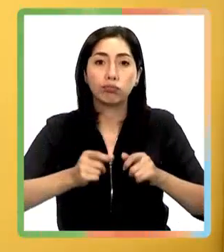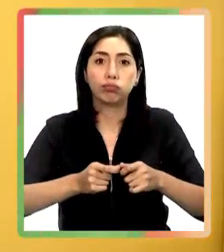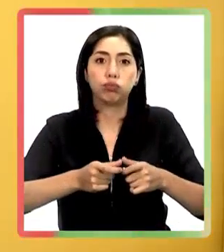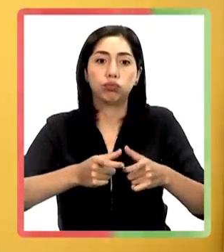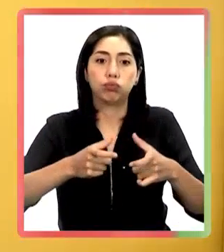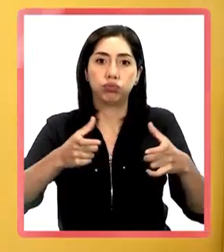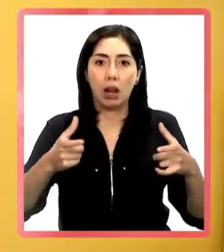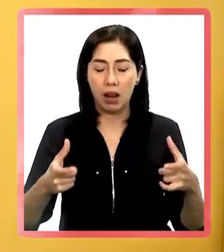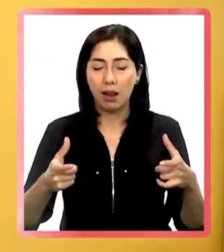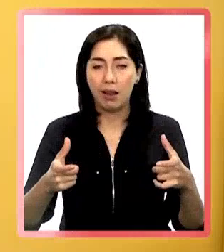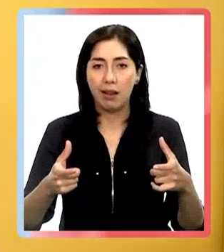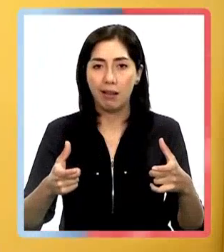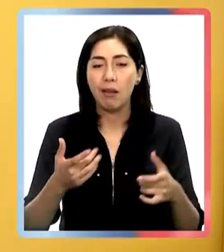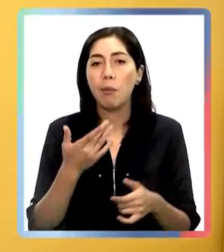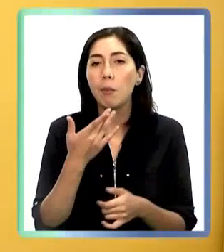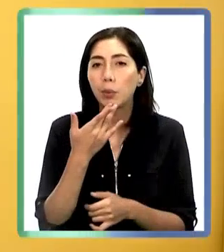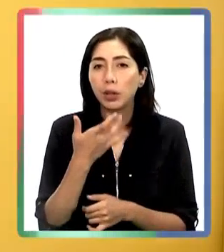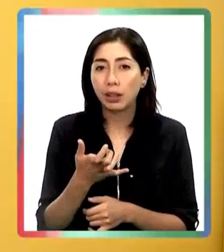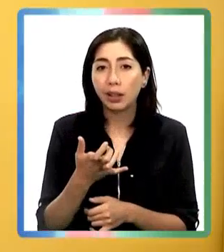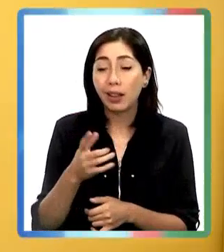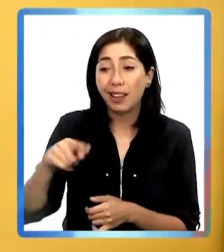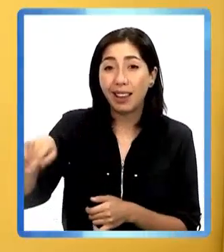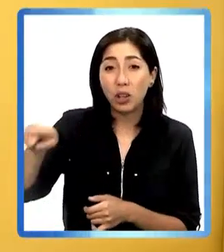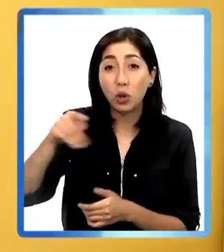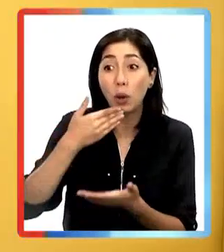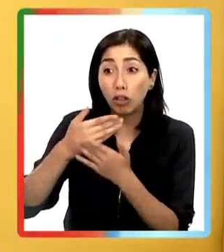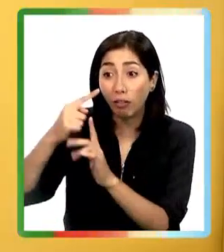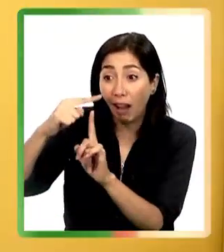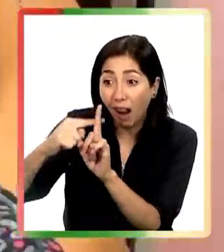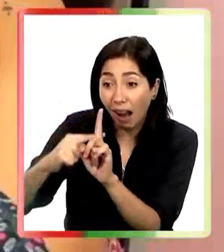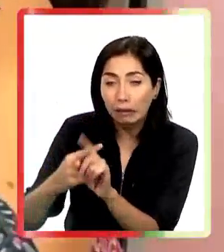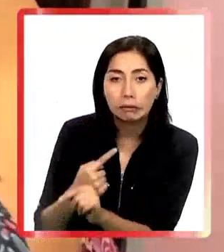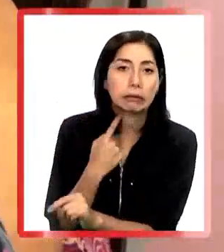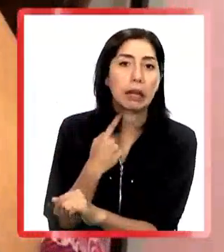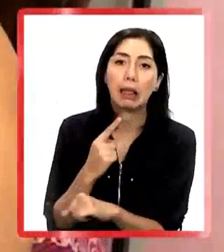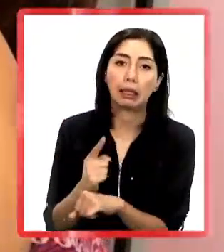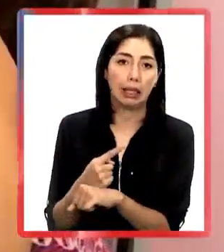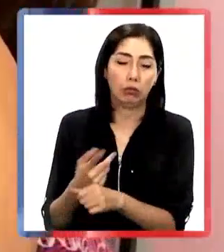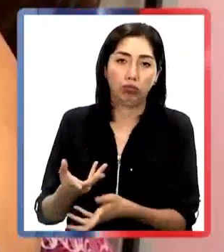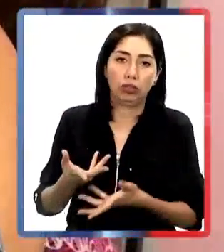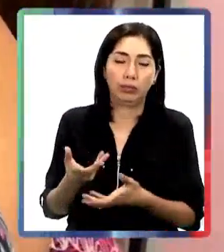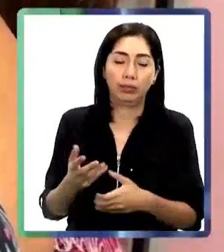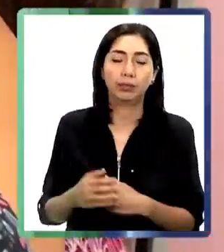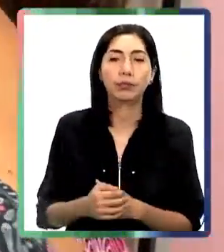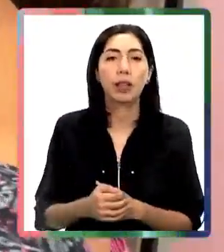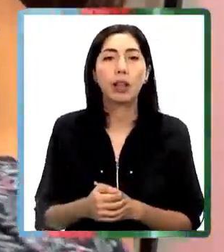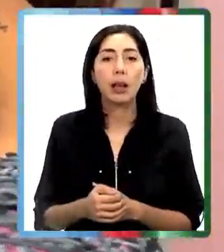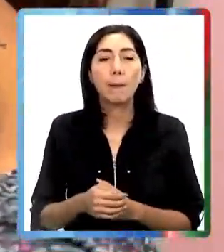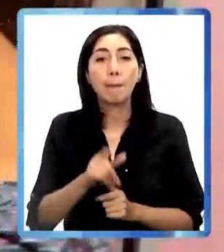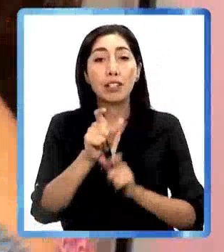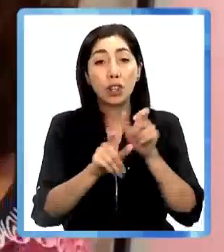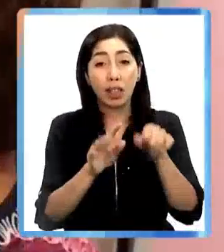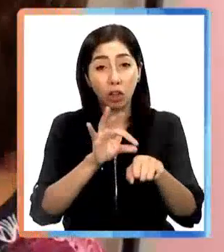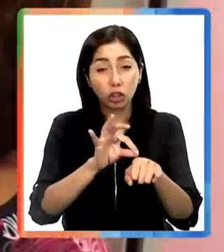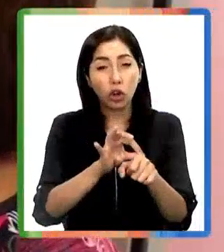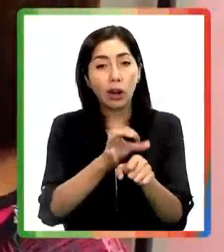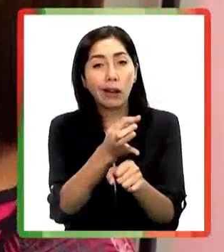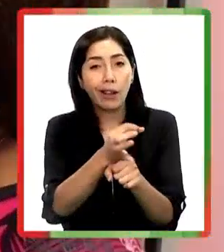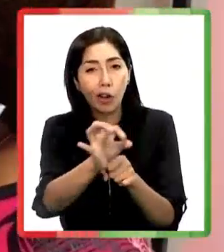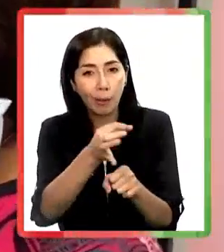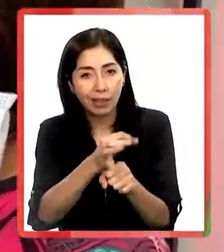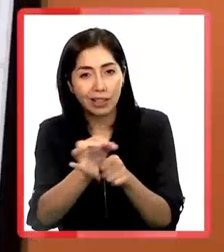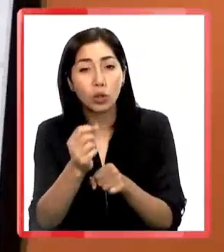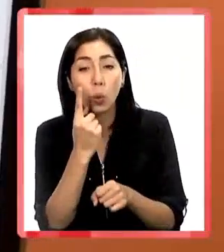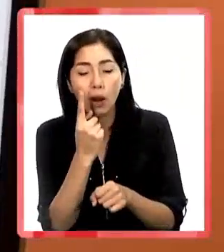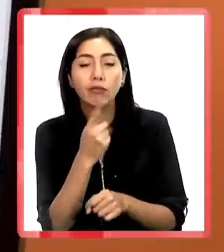son típicamente estos pacientes se afectan con las bajas temperaturas. La recomendación de los especialistas es acceder a los